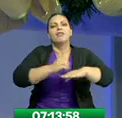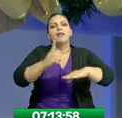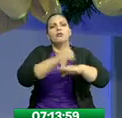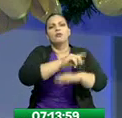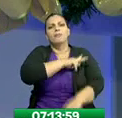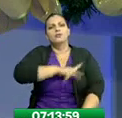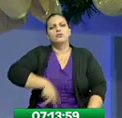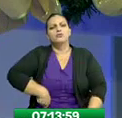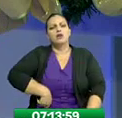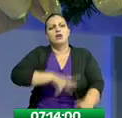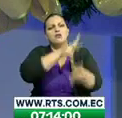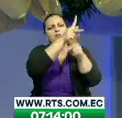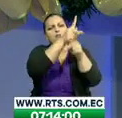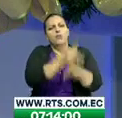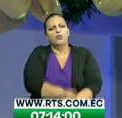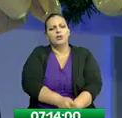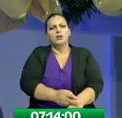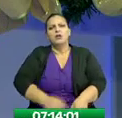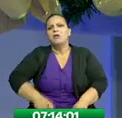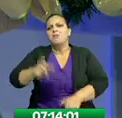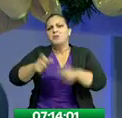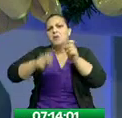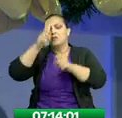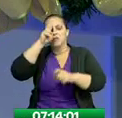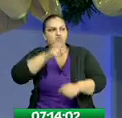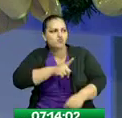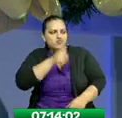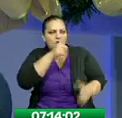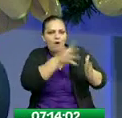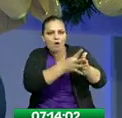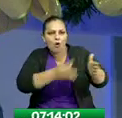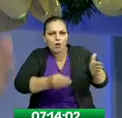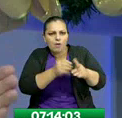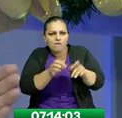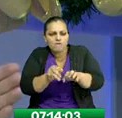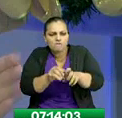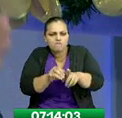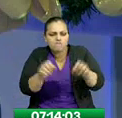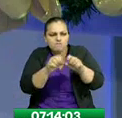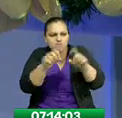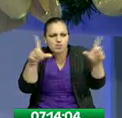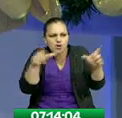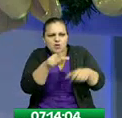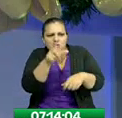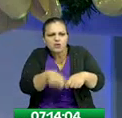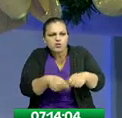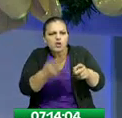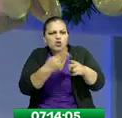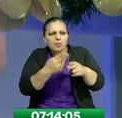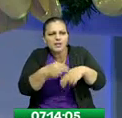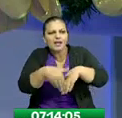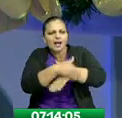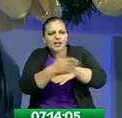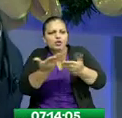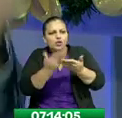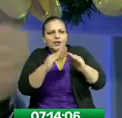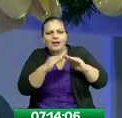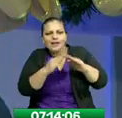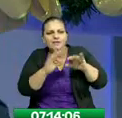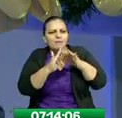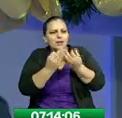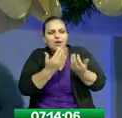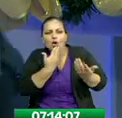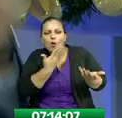los datos de todos los ecuatorianos estén protegidos con una ley, con una normativa, que haya un responsable, tanto en el sector público como privado, para cuidar